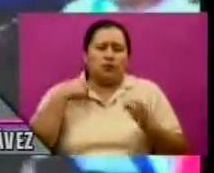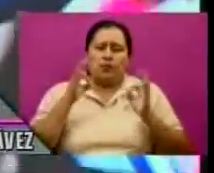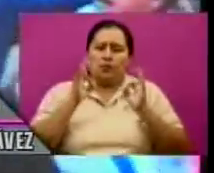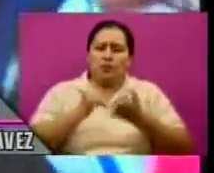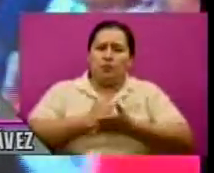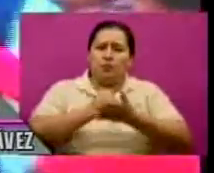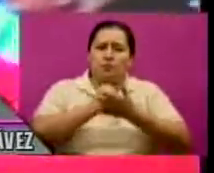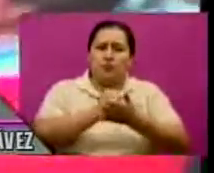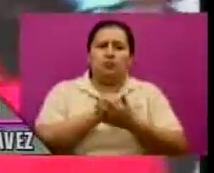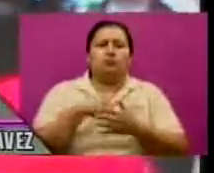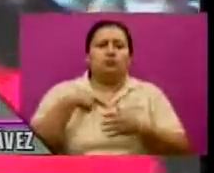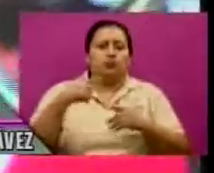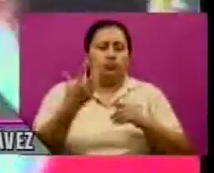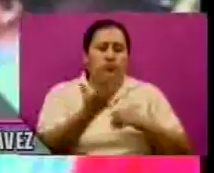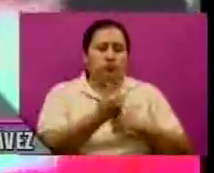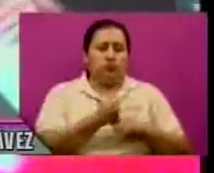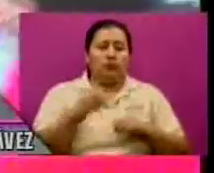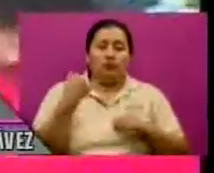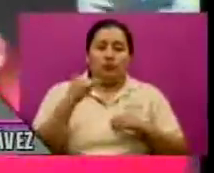bien.